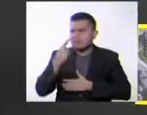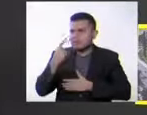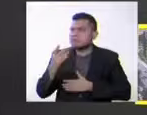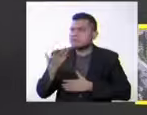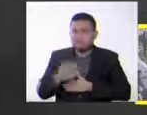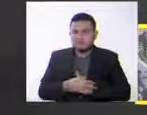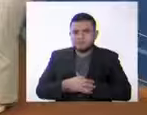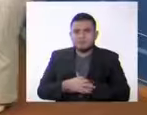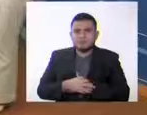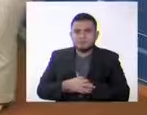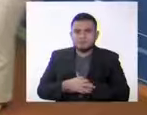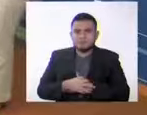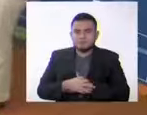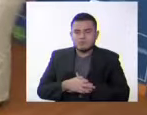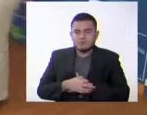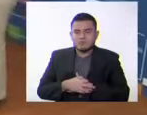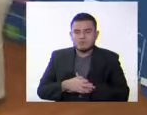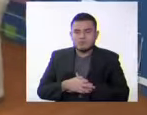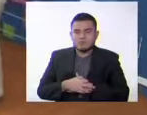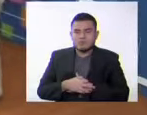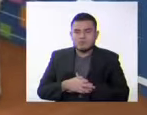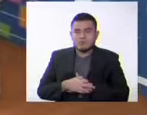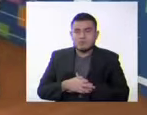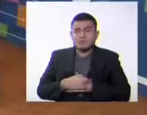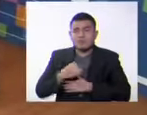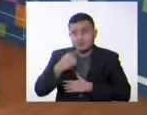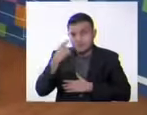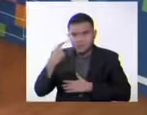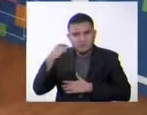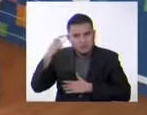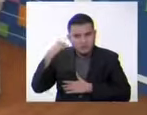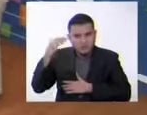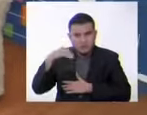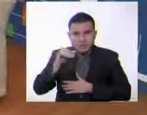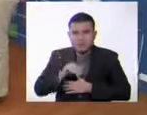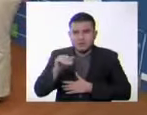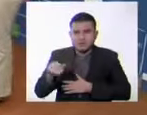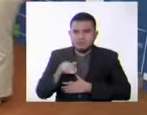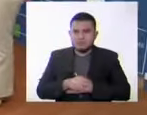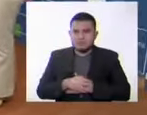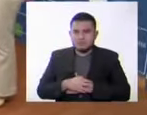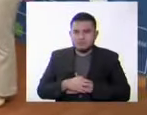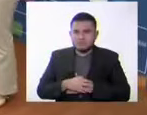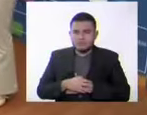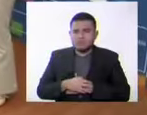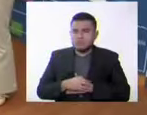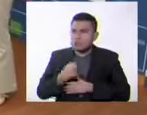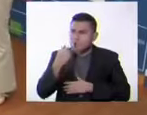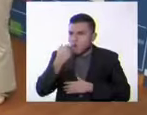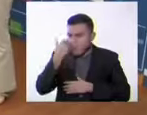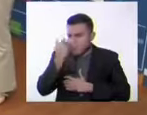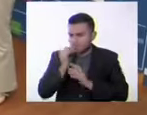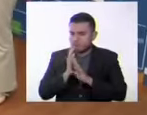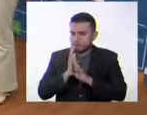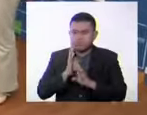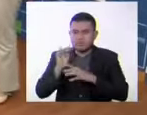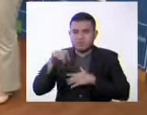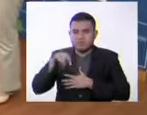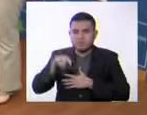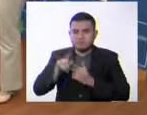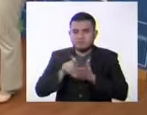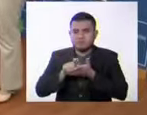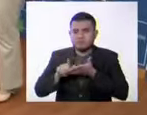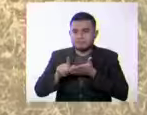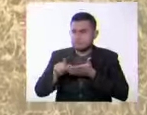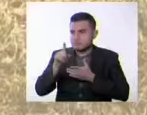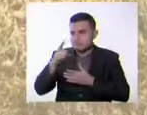imagen? Fíjate que yo veo niñas y, bueno, dos niñas y, bueno, adolescentes que van a la escuela. Y imagínate